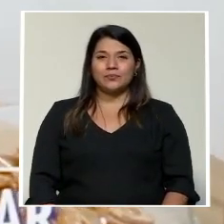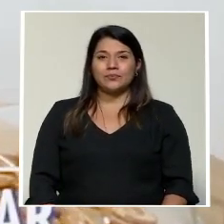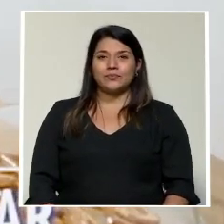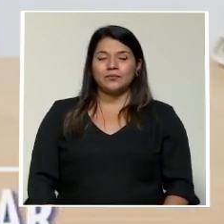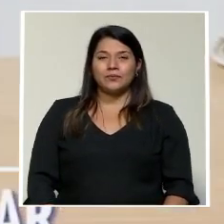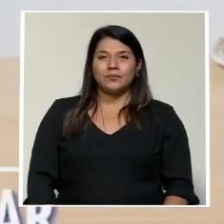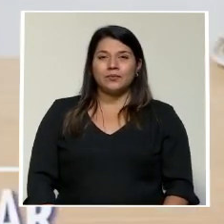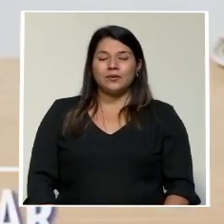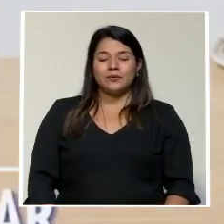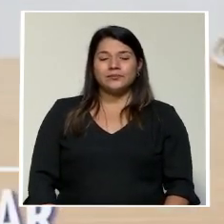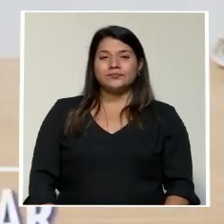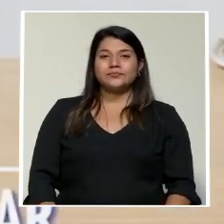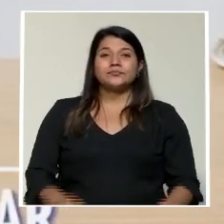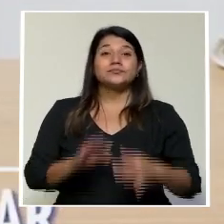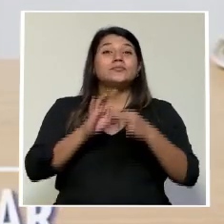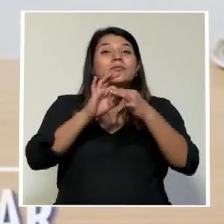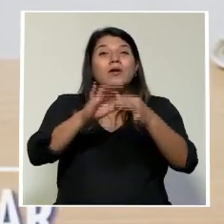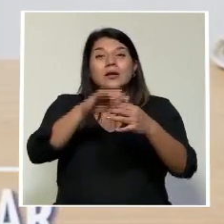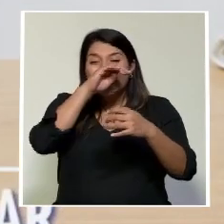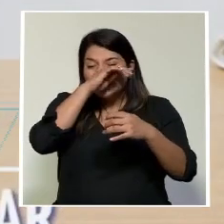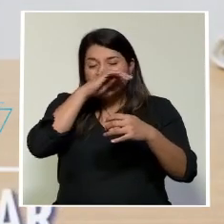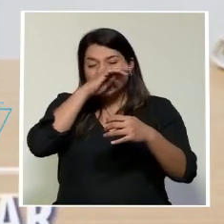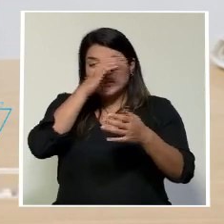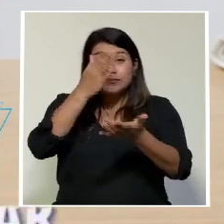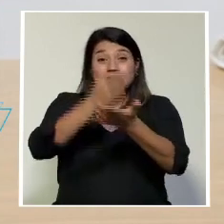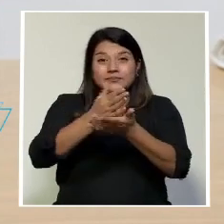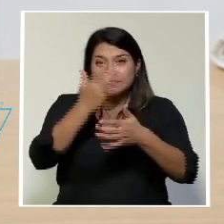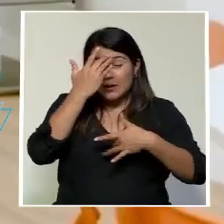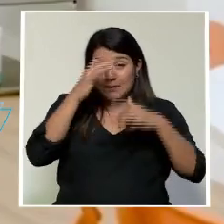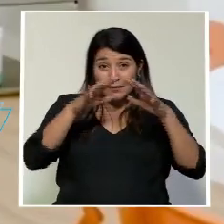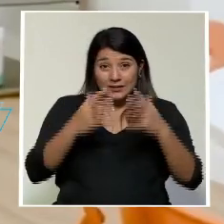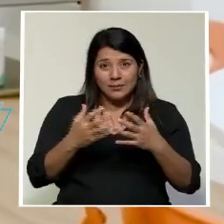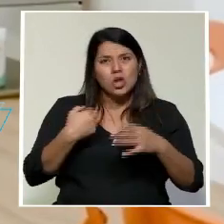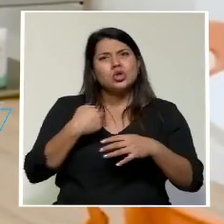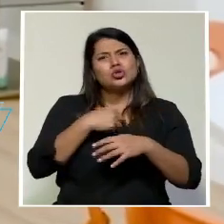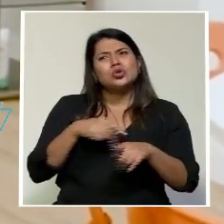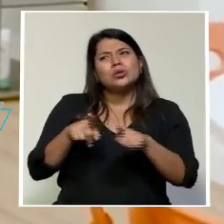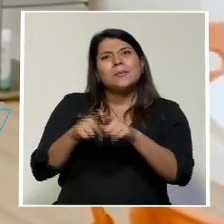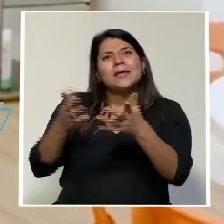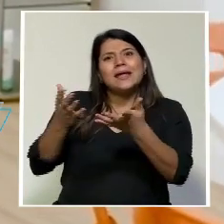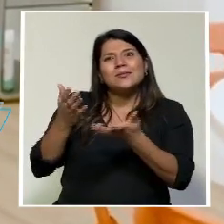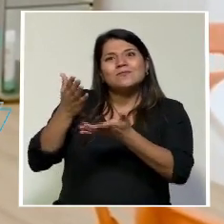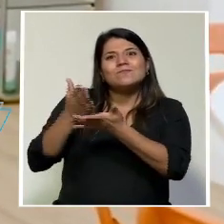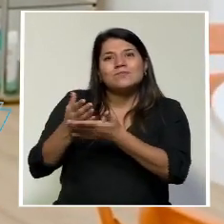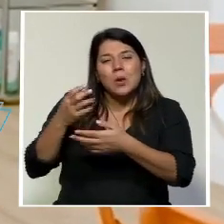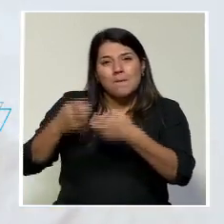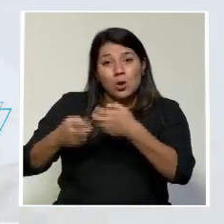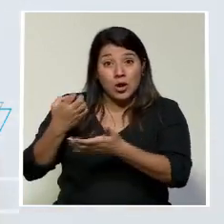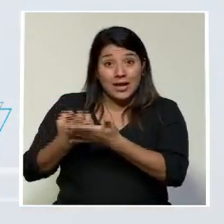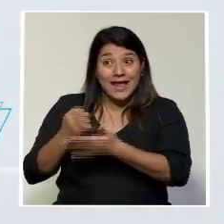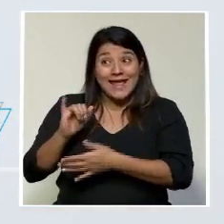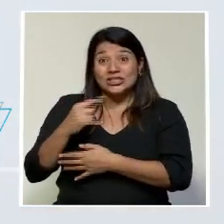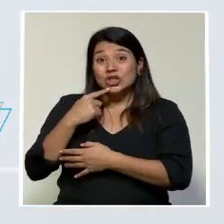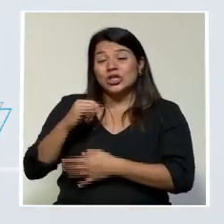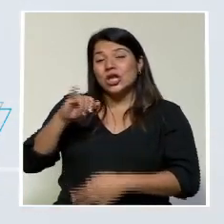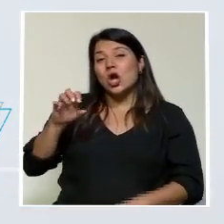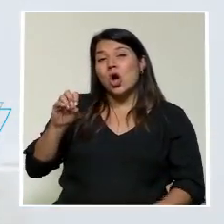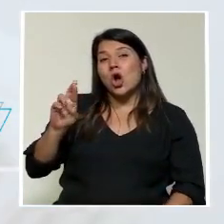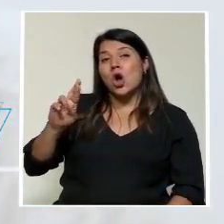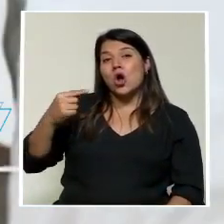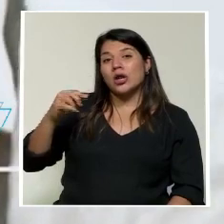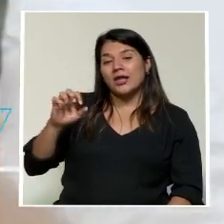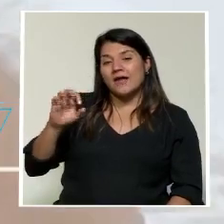No solo se trata de salir de la pandemia, también queremos salir de la crisis. Son las palabras de Jorge Figueroa, presidente de